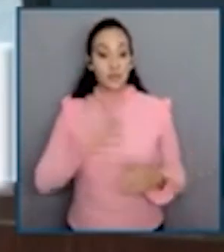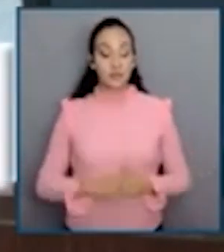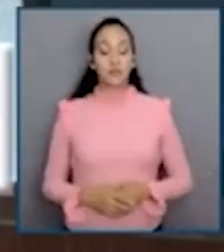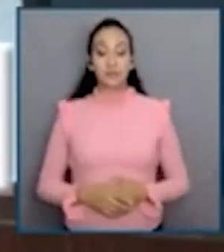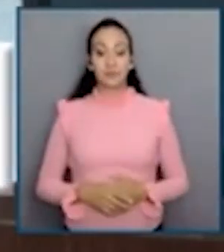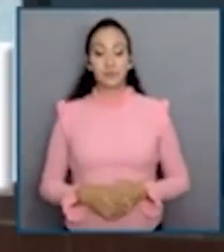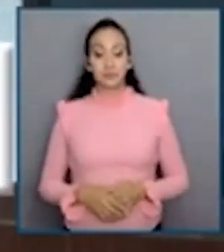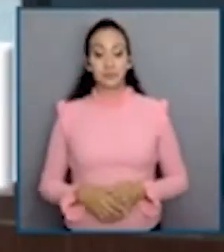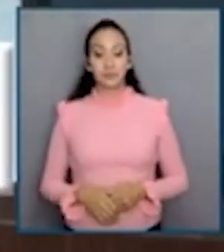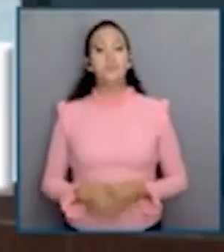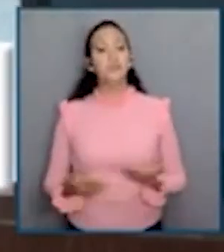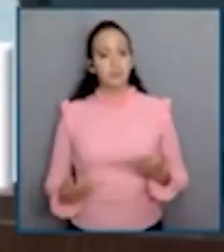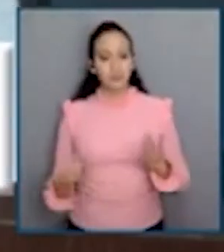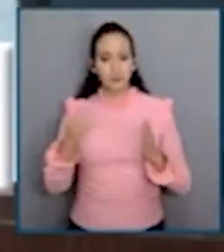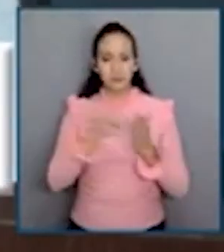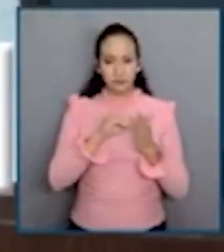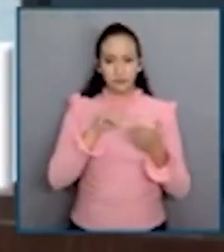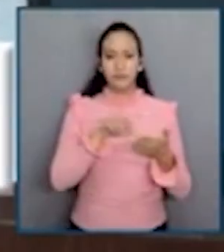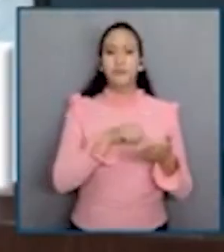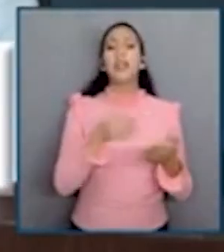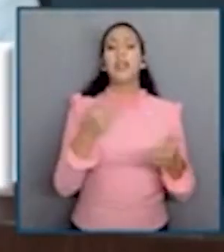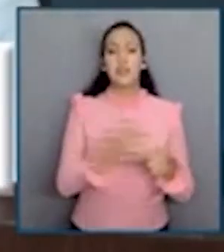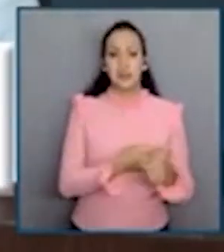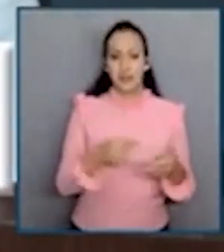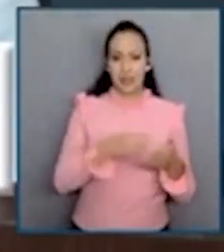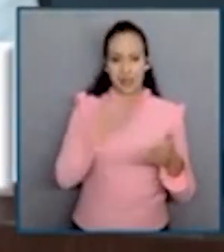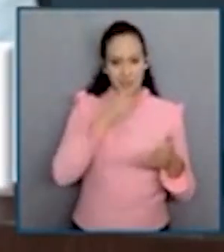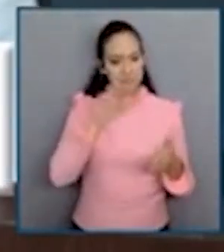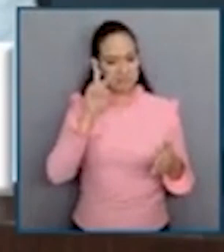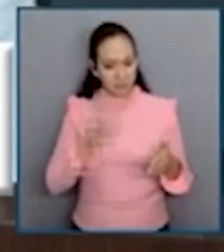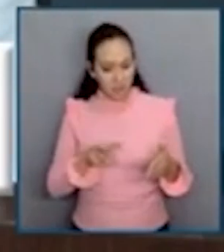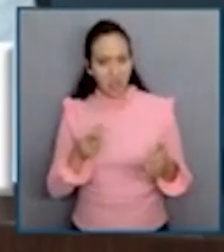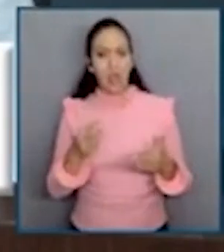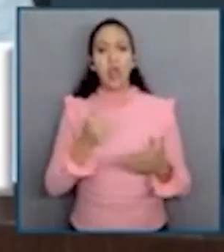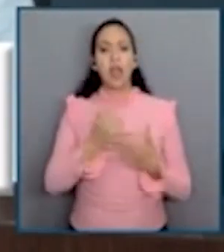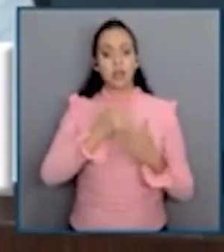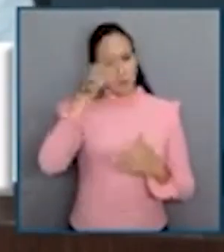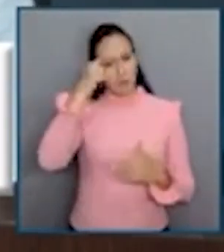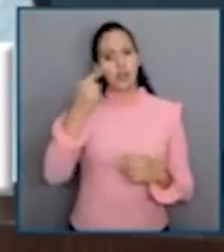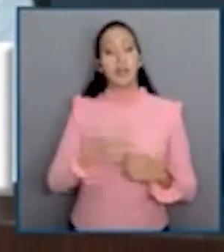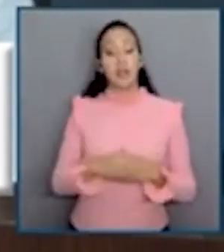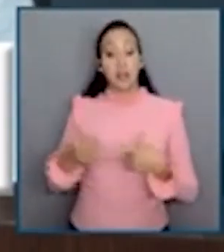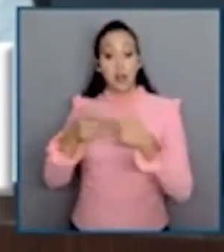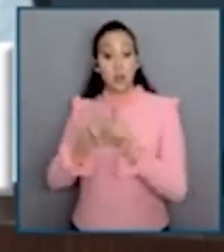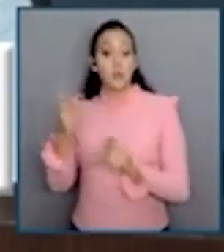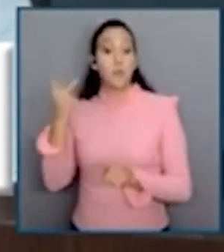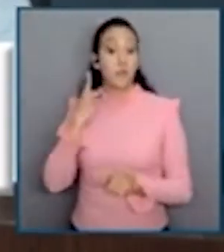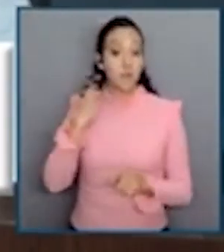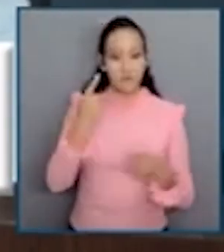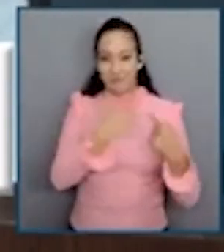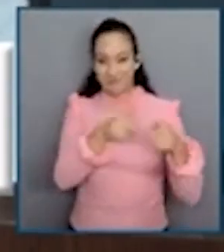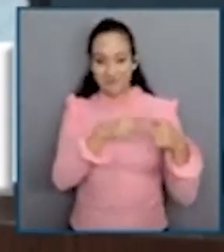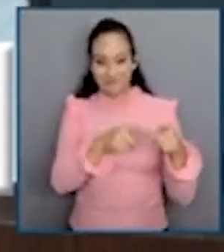impugnado contiene medidas adecuadas y eficaces para evitar que los partidos políticos que contienda